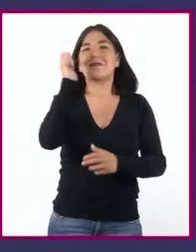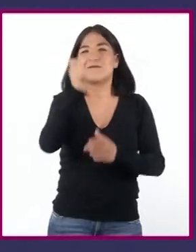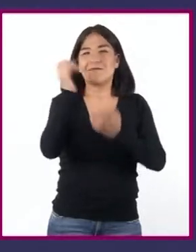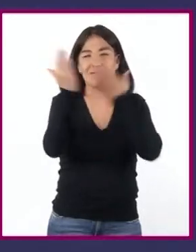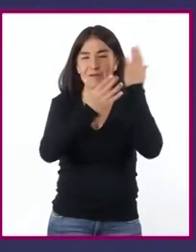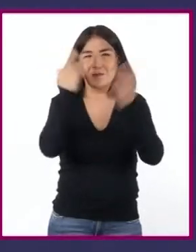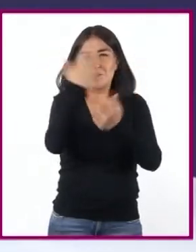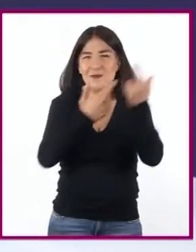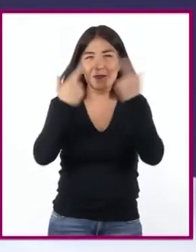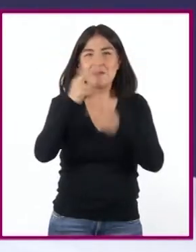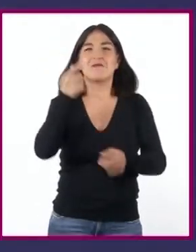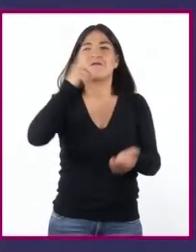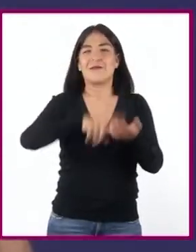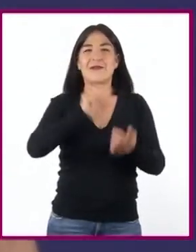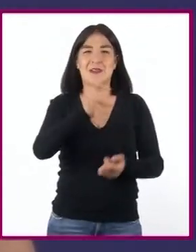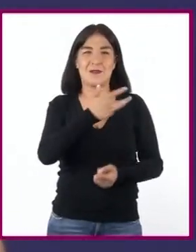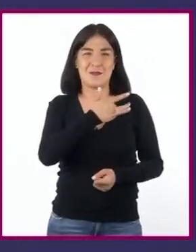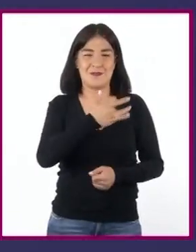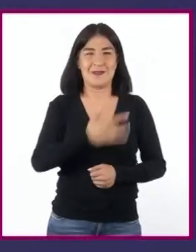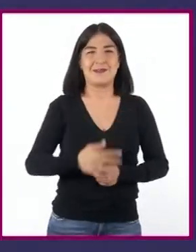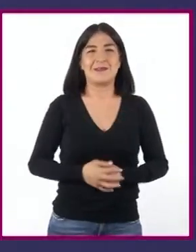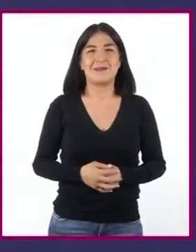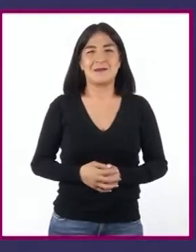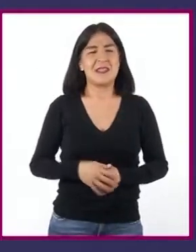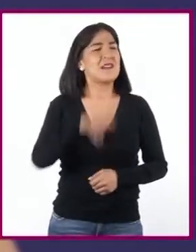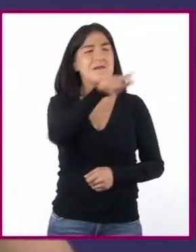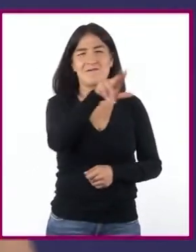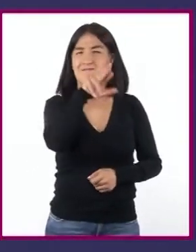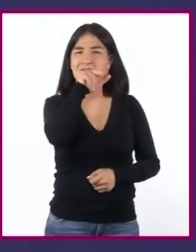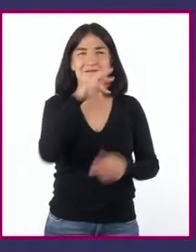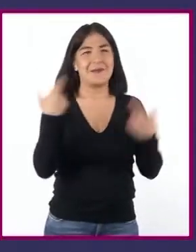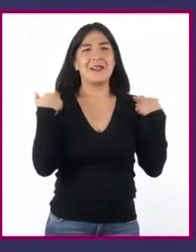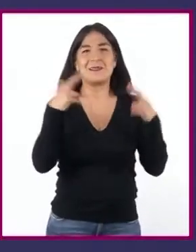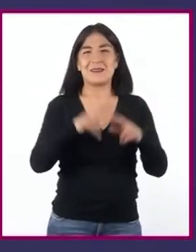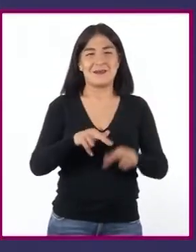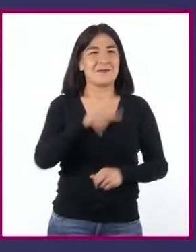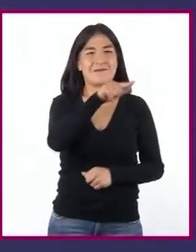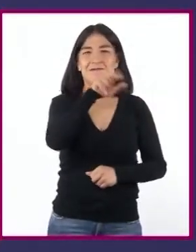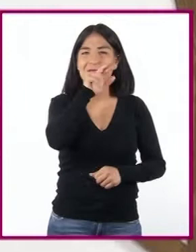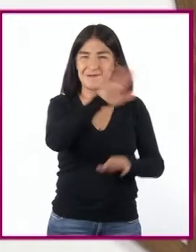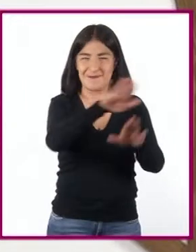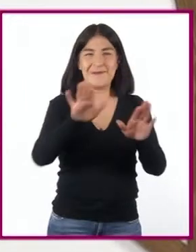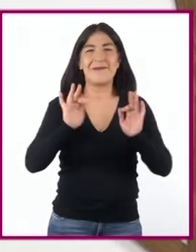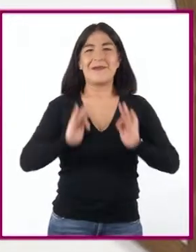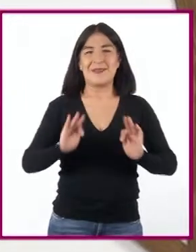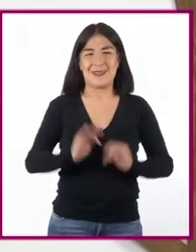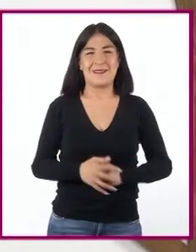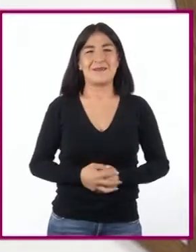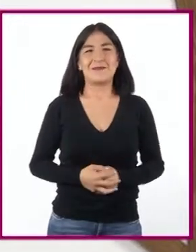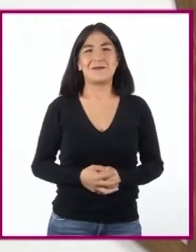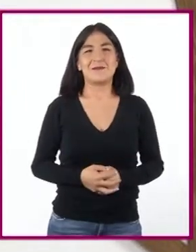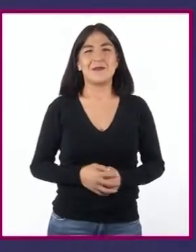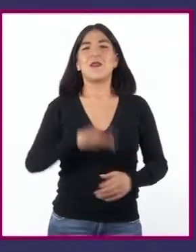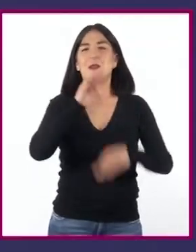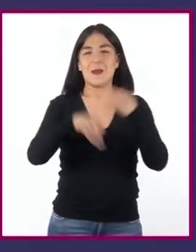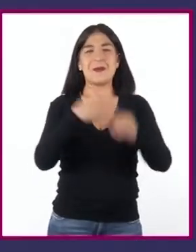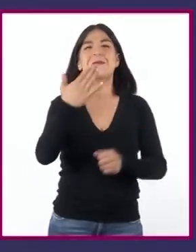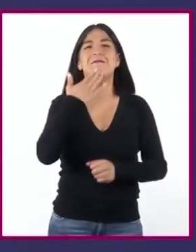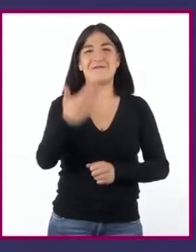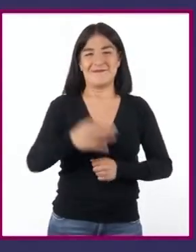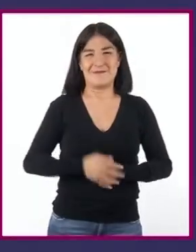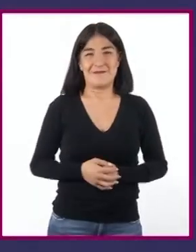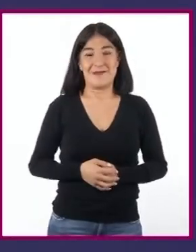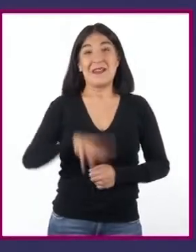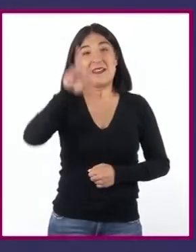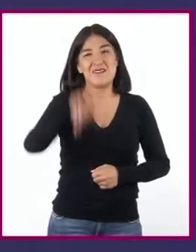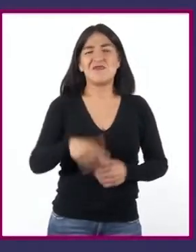sistema cardiovascular. No se preocupe, profe. No se preocupen. Todo estará bien.